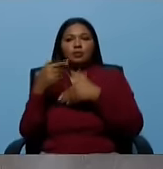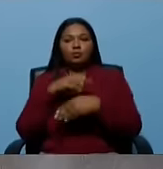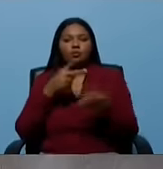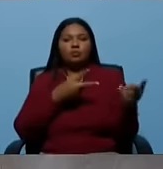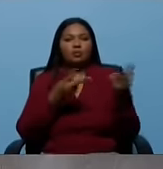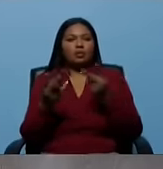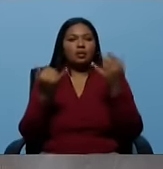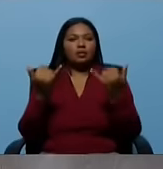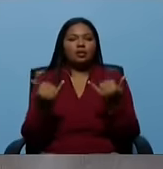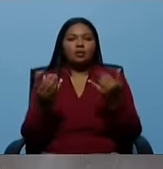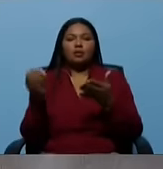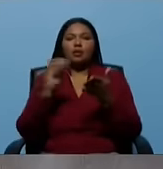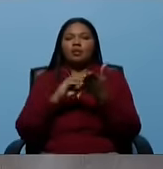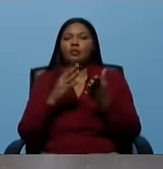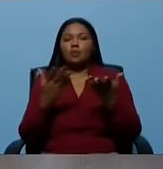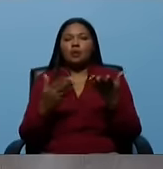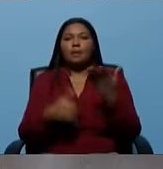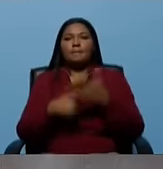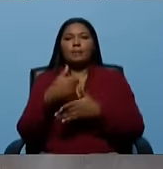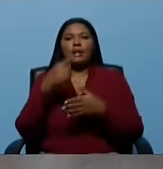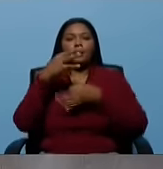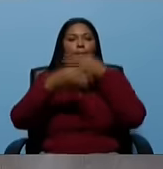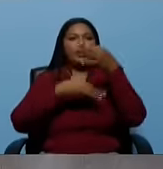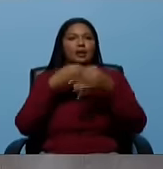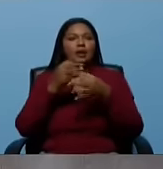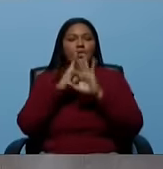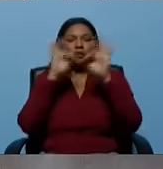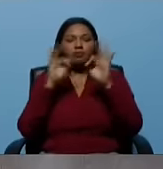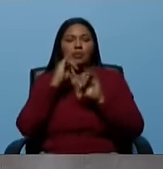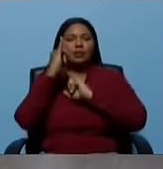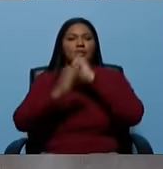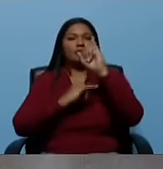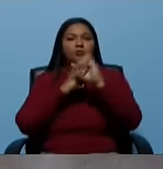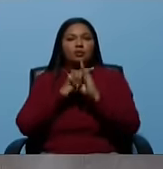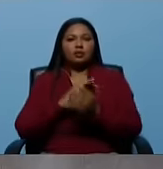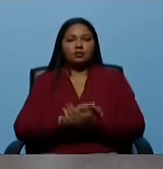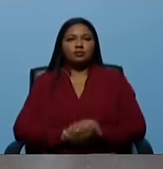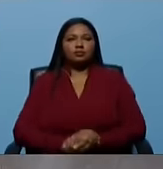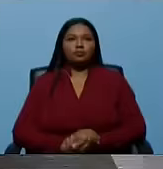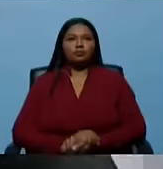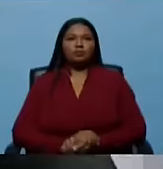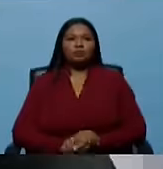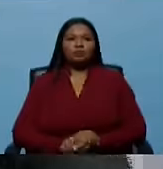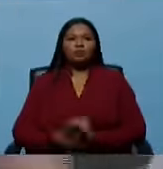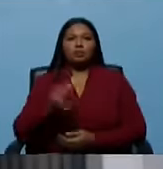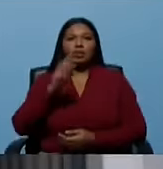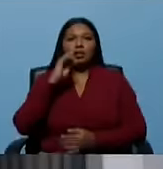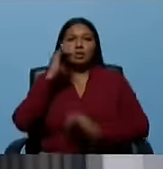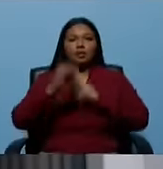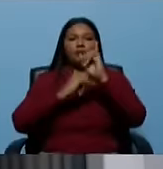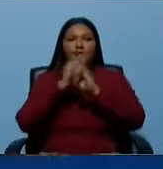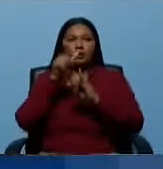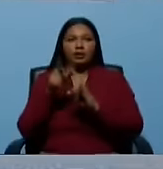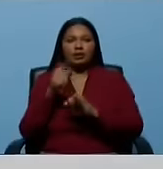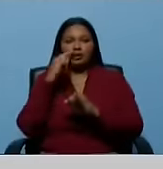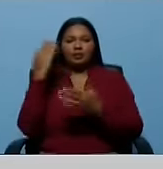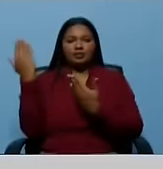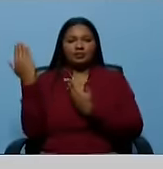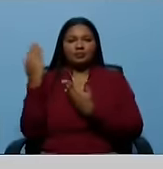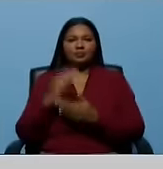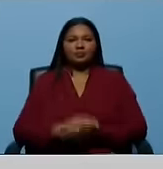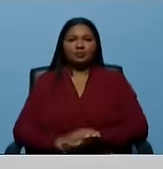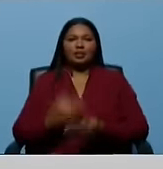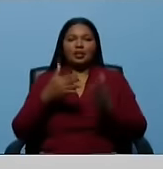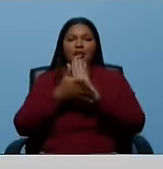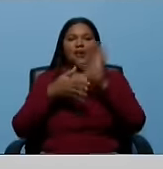invitado a la vuelta porque tenemos mucho que hablar en el ámbito internacional vamos a estar hablando con janier Anaya él es internacionalista y volvemos a hablar sobre